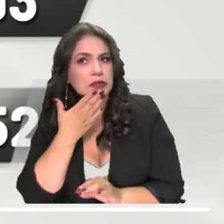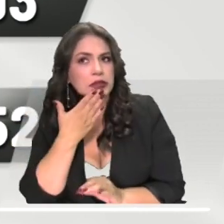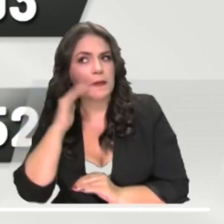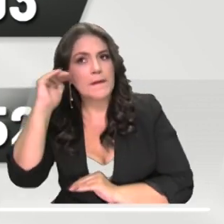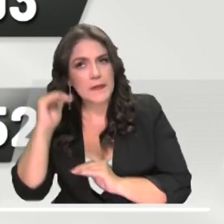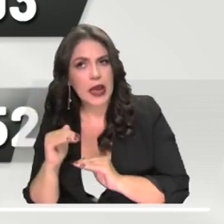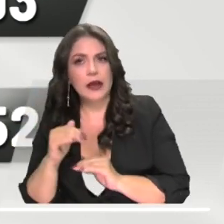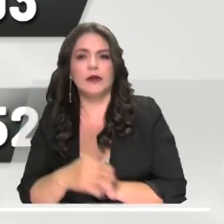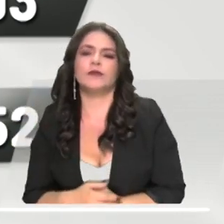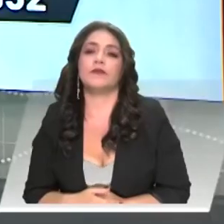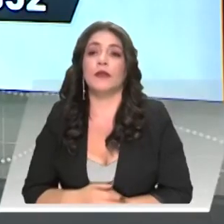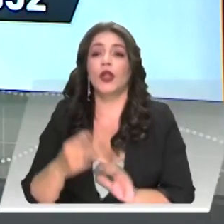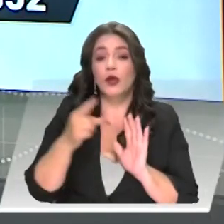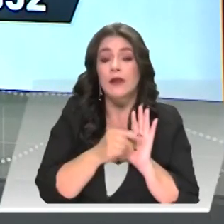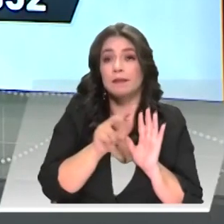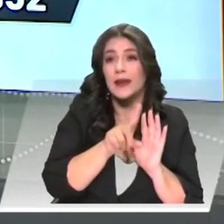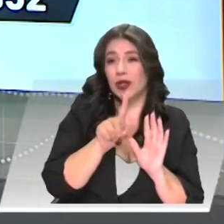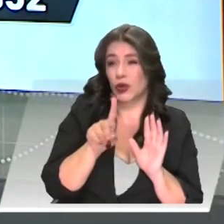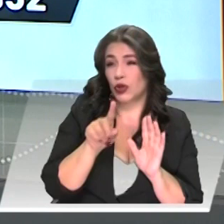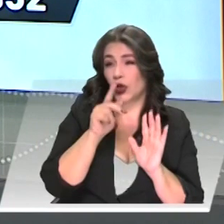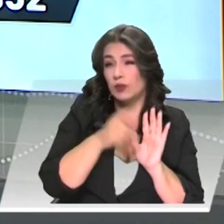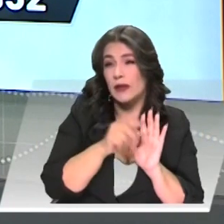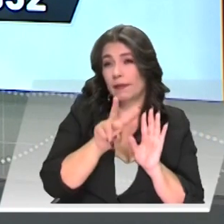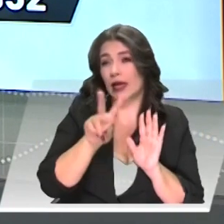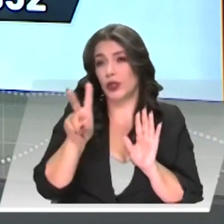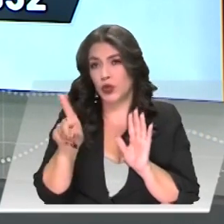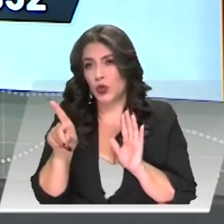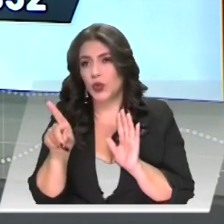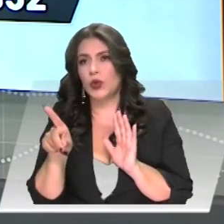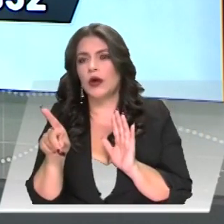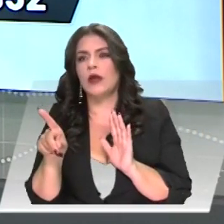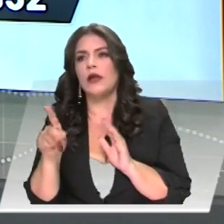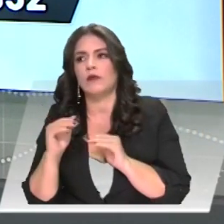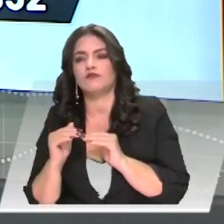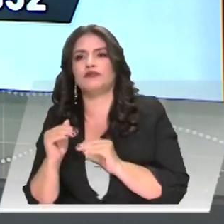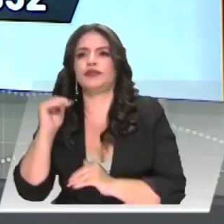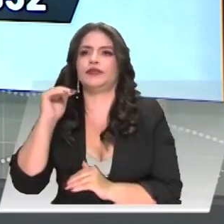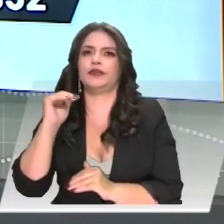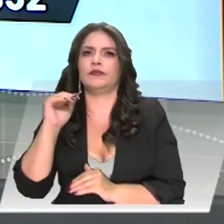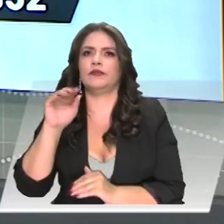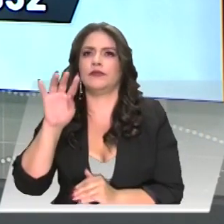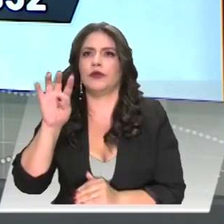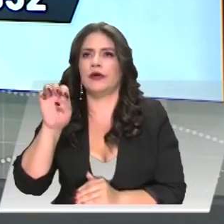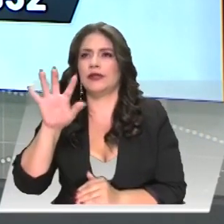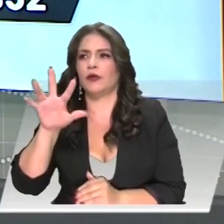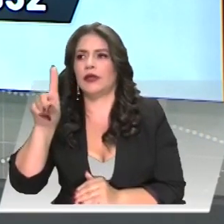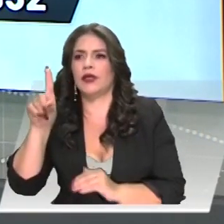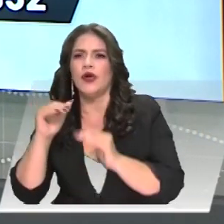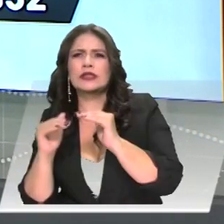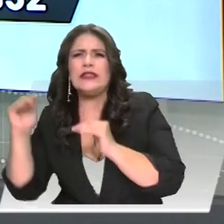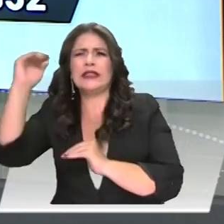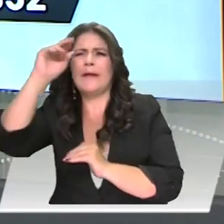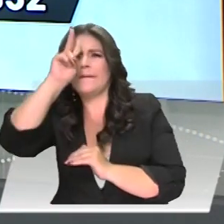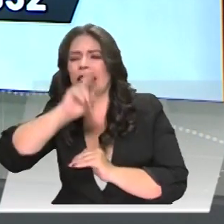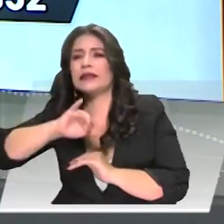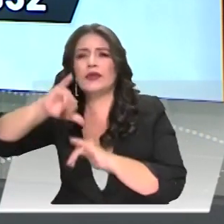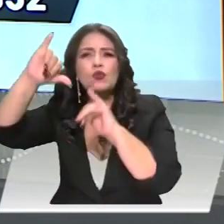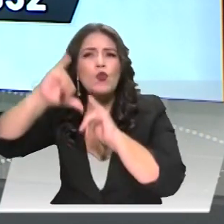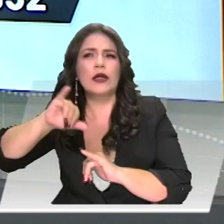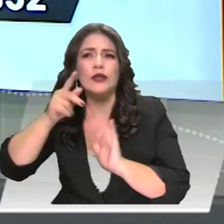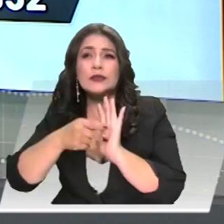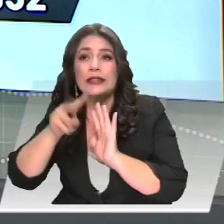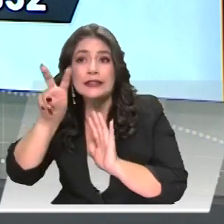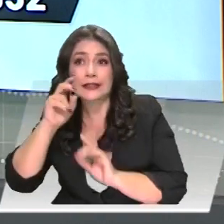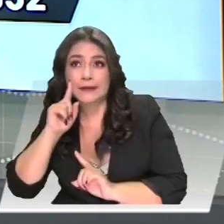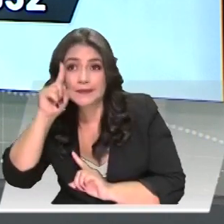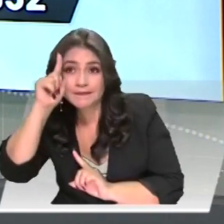casos. Para el año 2021, nuevamente, hay un aumento que incluso casi se acerca a los casos del 2017, como podemos ver